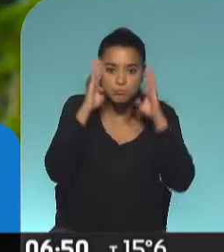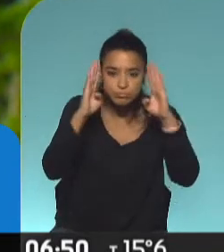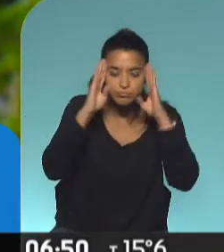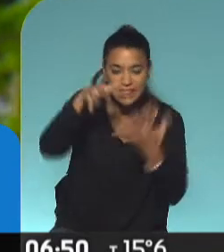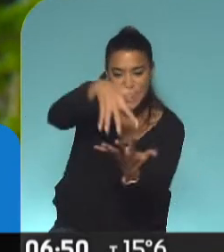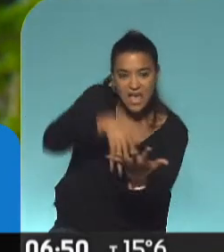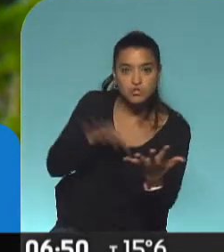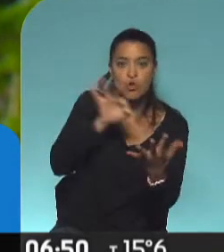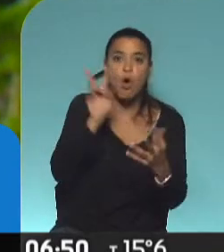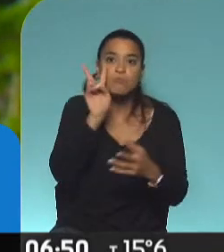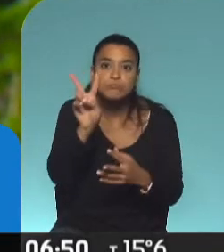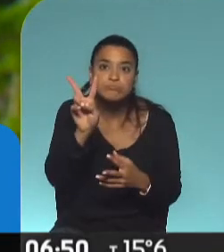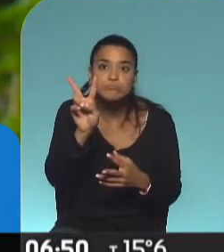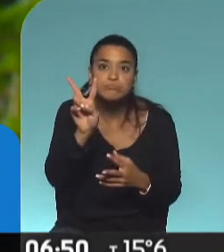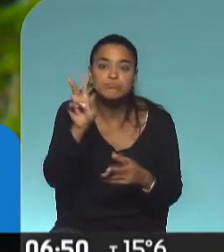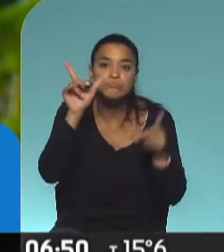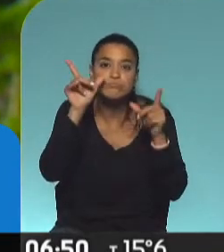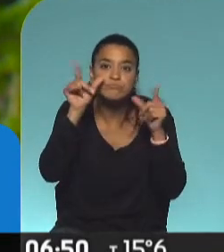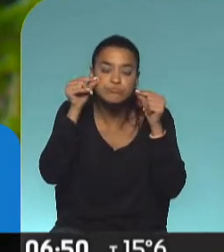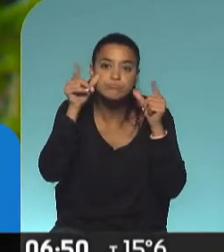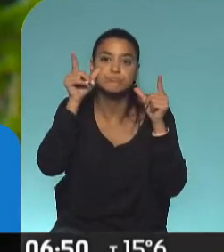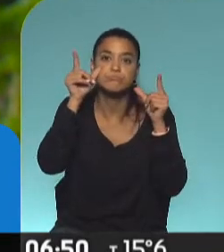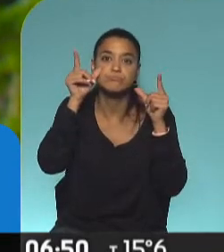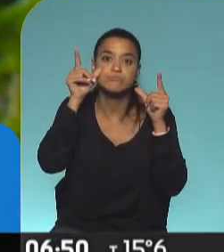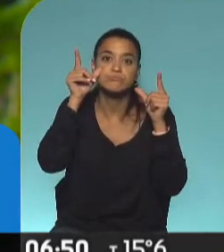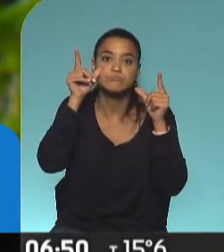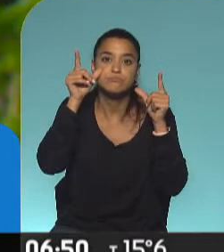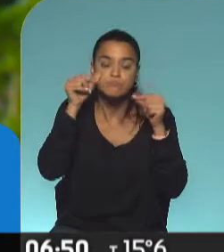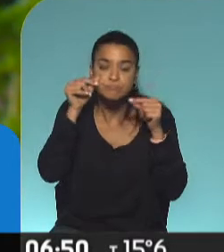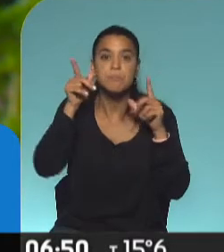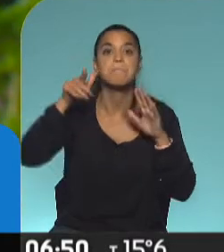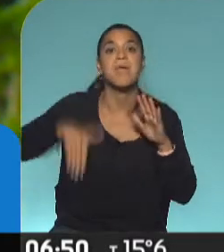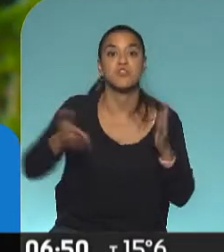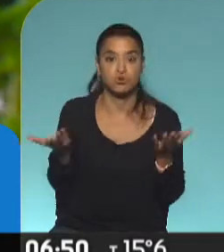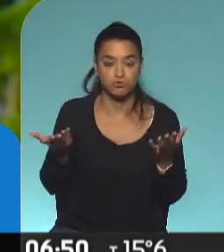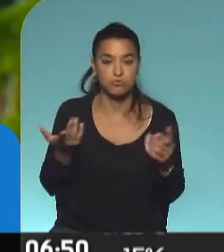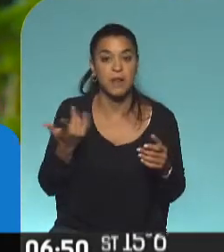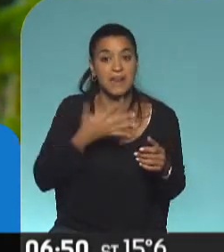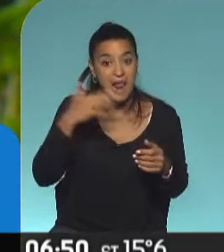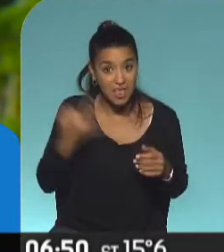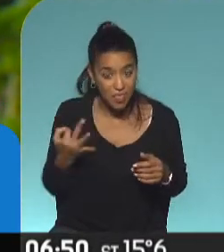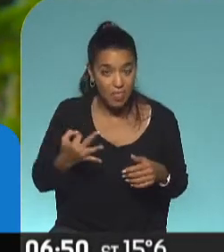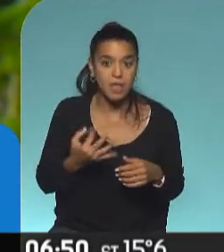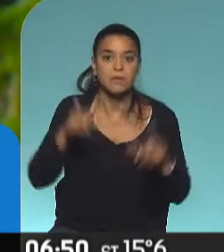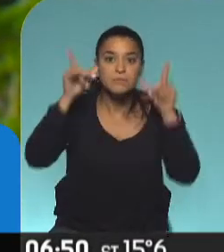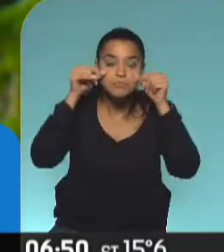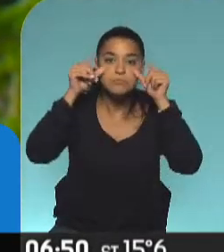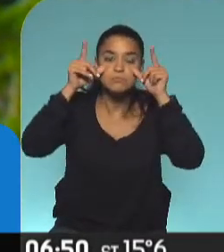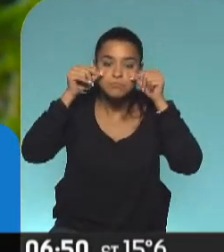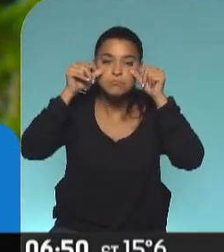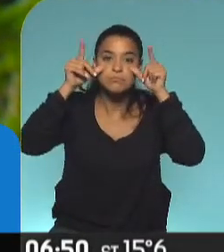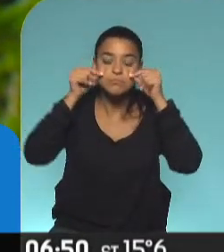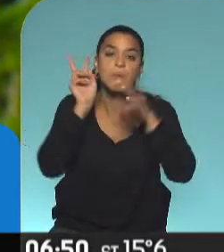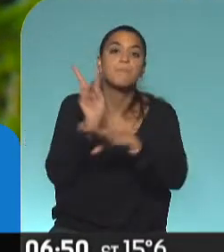texto, frente a una pantalla, todos parpadeamos menos por unidad de tiempo. Y la realidad es que el parpadeo es un factor